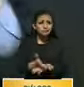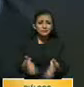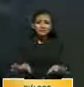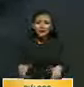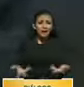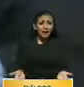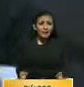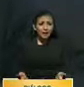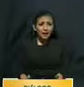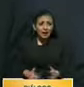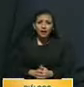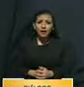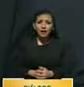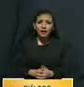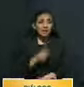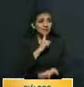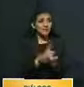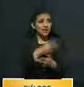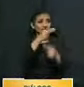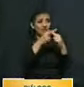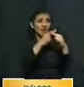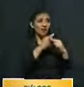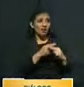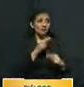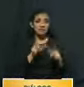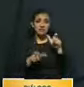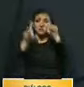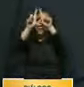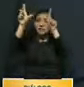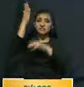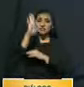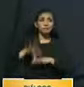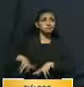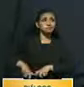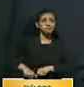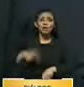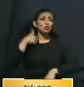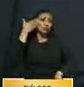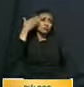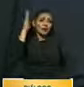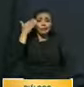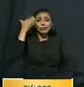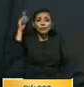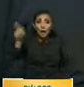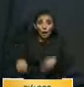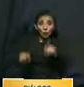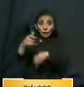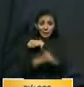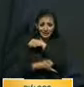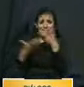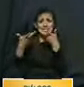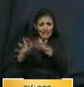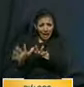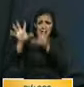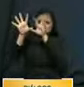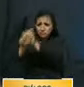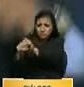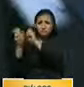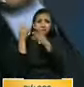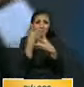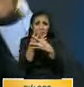es que no sabemos la lista de Odebrecht cuando ya en otros países están iniciados procesos